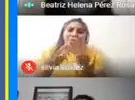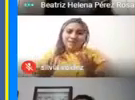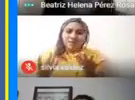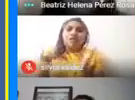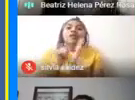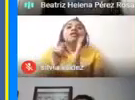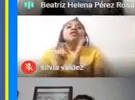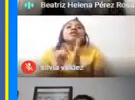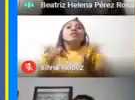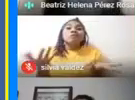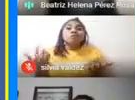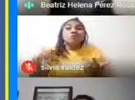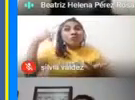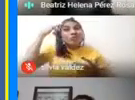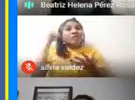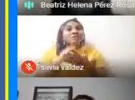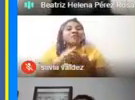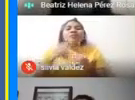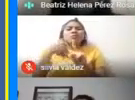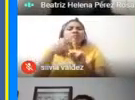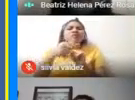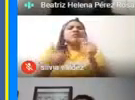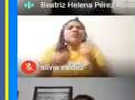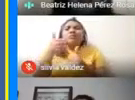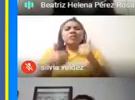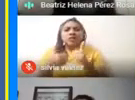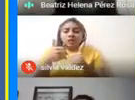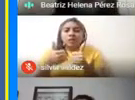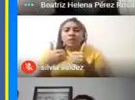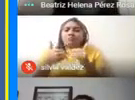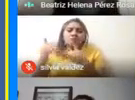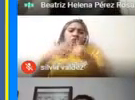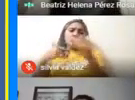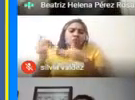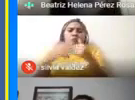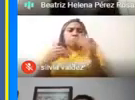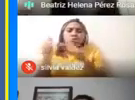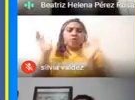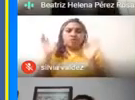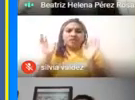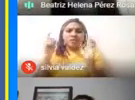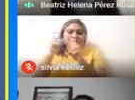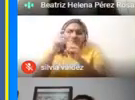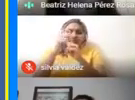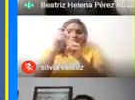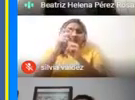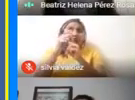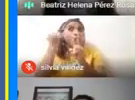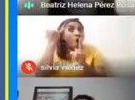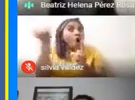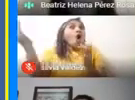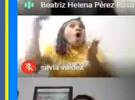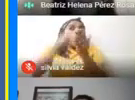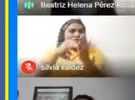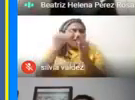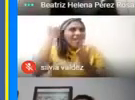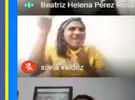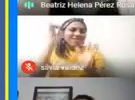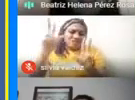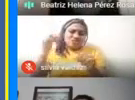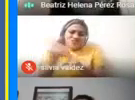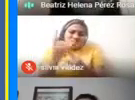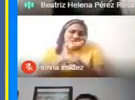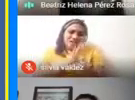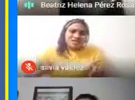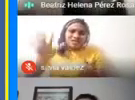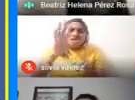que lo positivo de esto, más allá de la palabra reinventarse, que todos usan coloquialmente, va